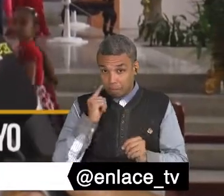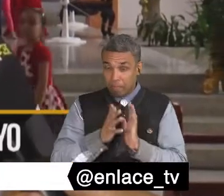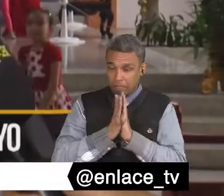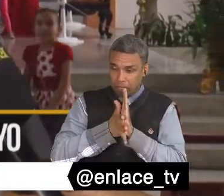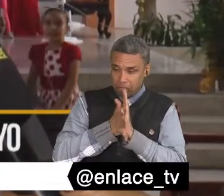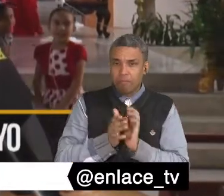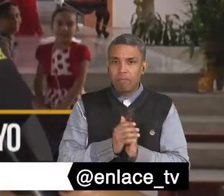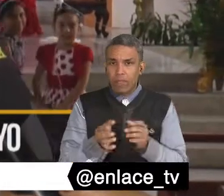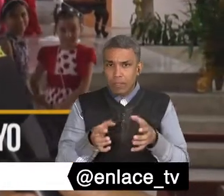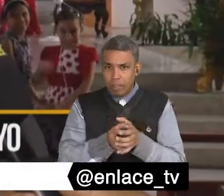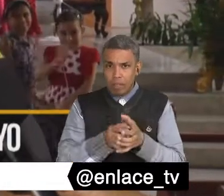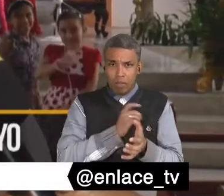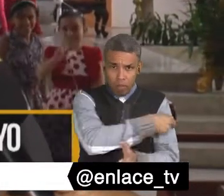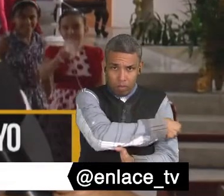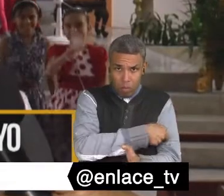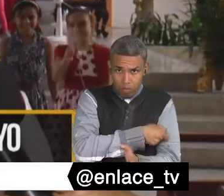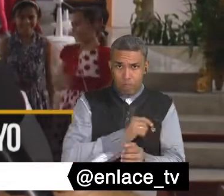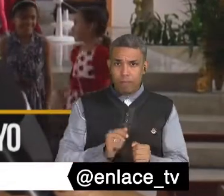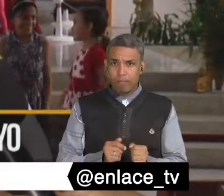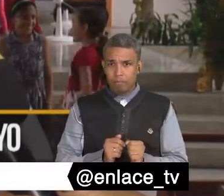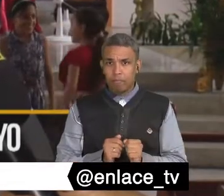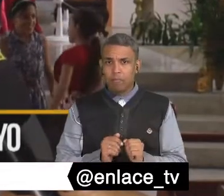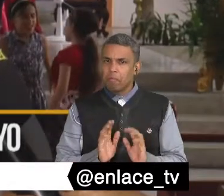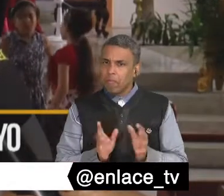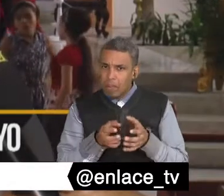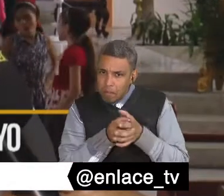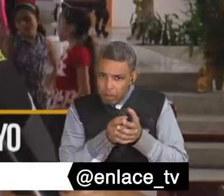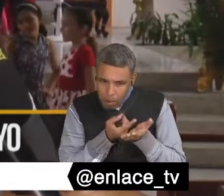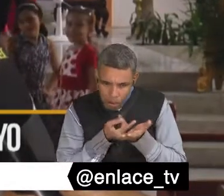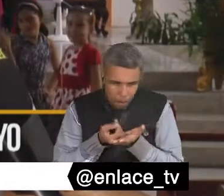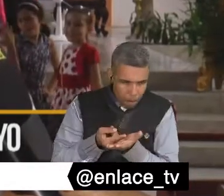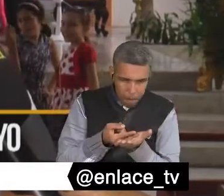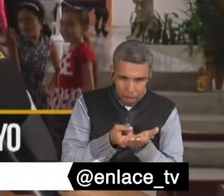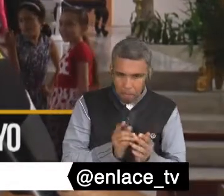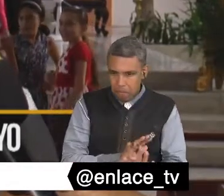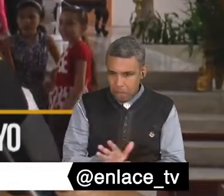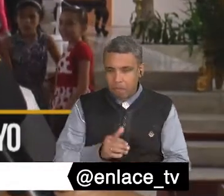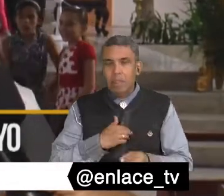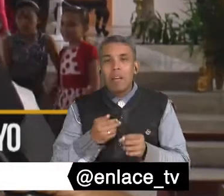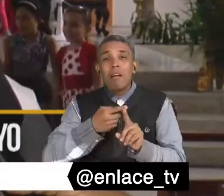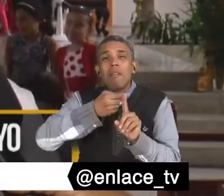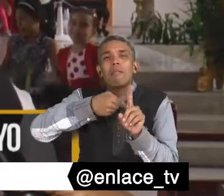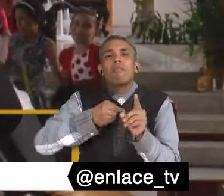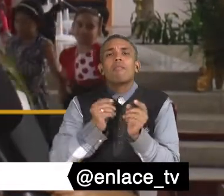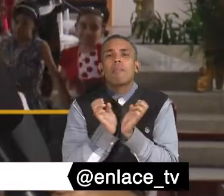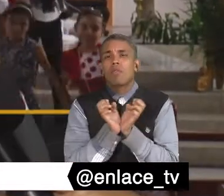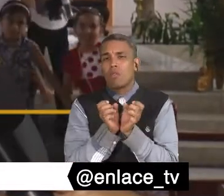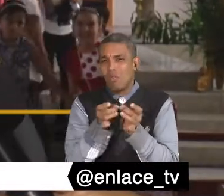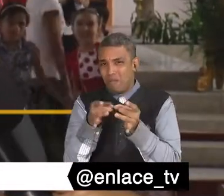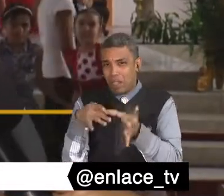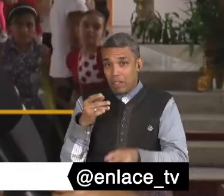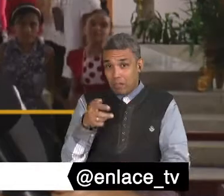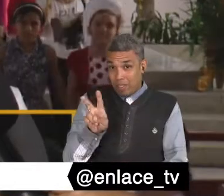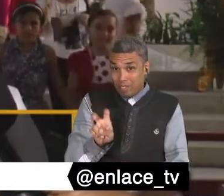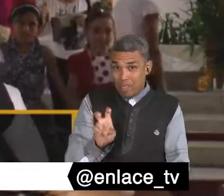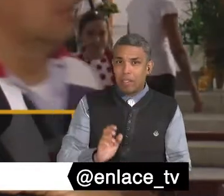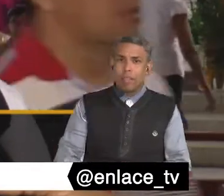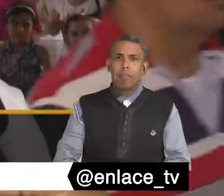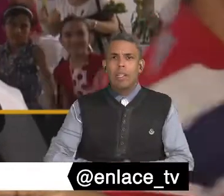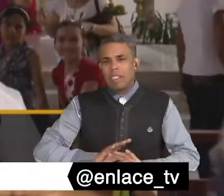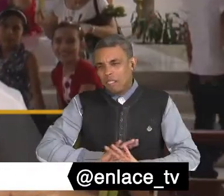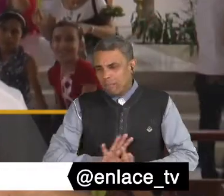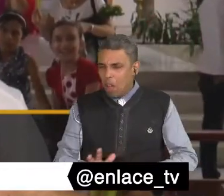quede chatarrizada, tomó la decisión para el próximo 17 de mayo de hacer una gran movilización. Por eso